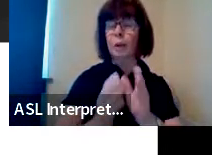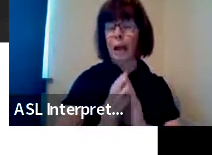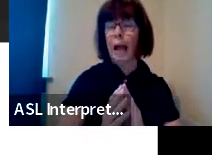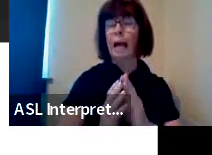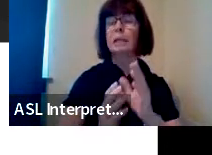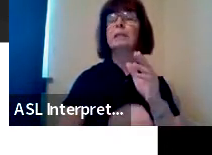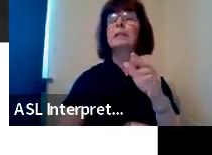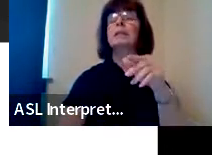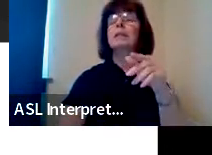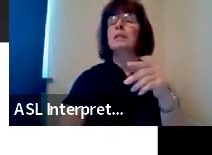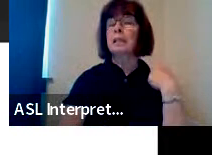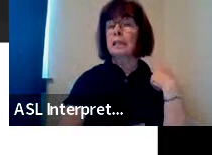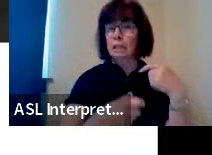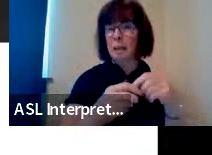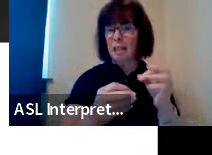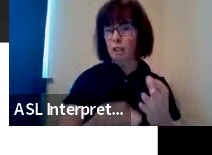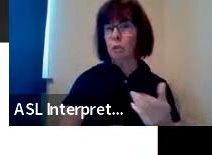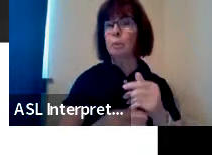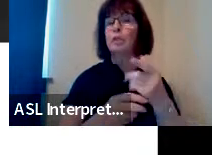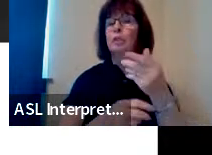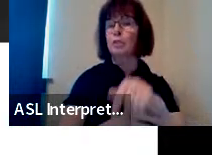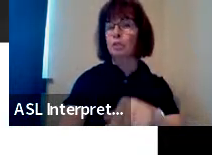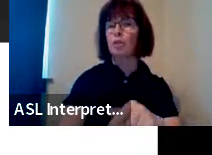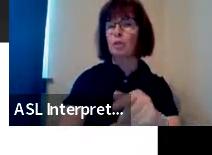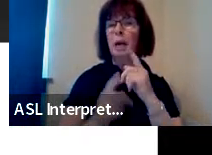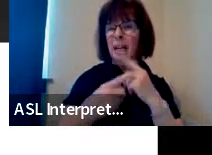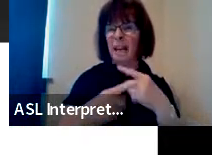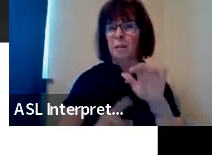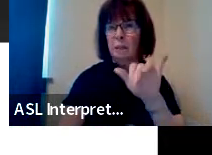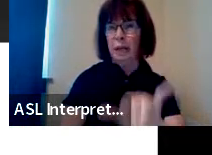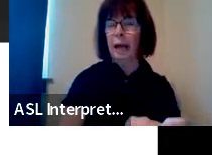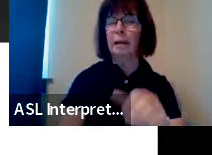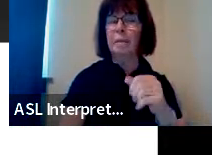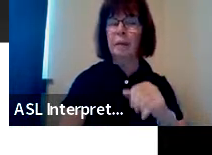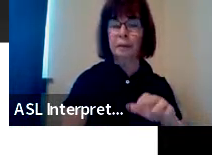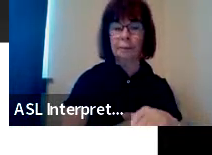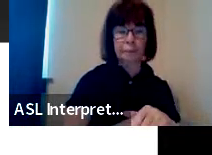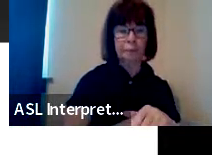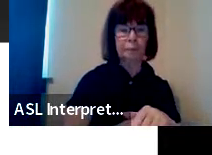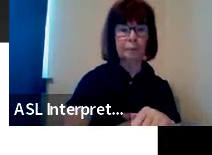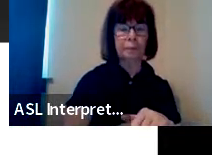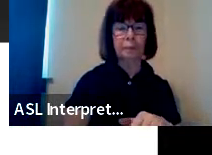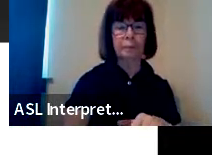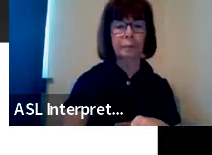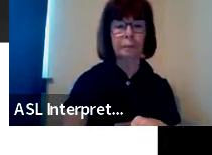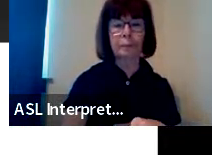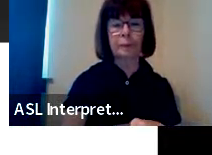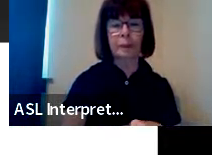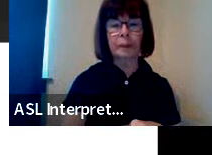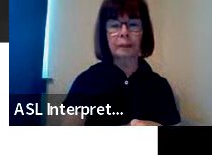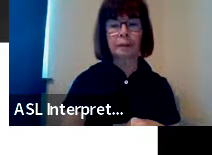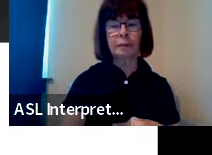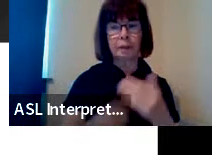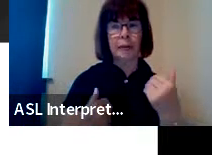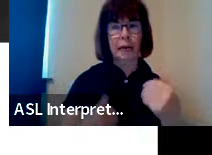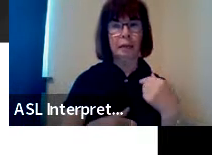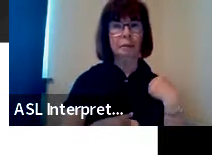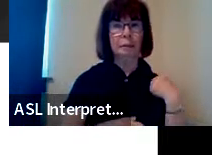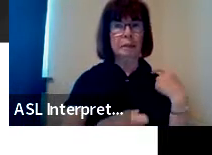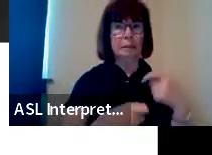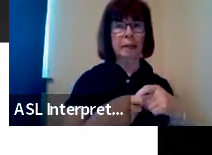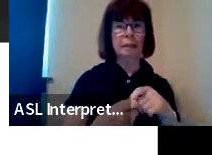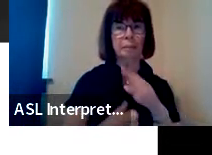turn on the interpretation. Hola, ¿qué tal? Buenas tardes a todos ustedes. Bienvenidos a nueva